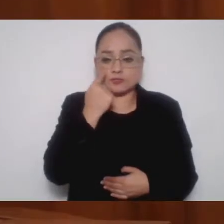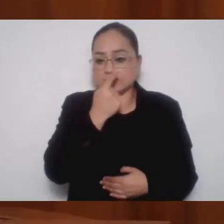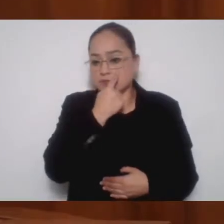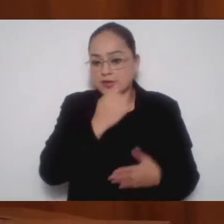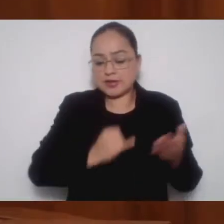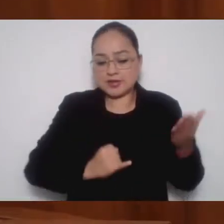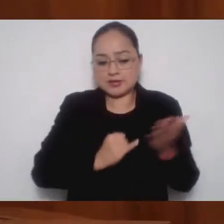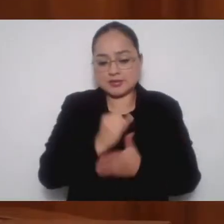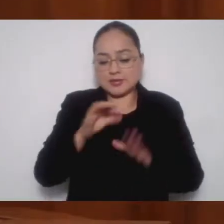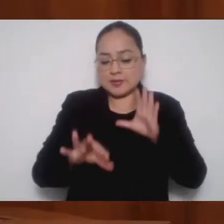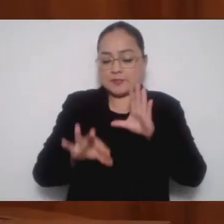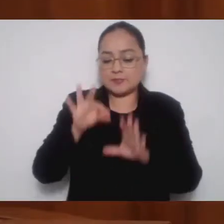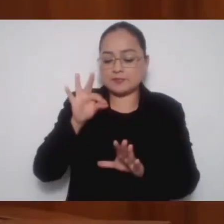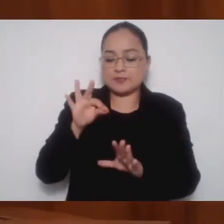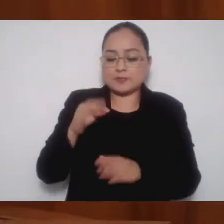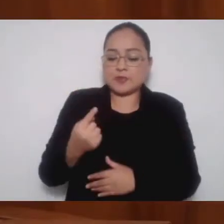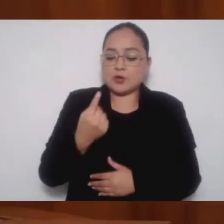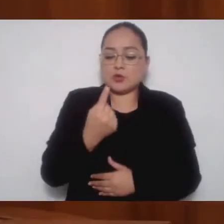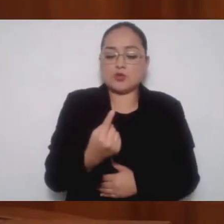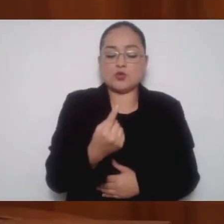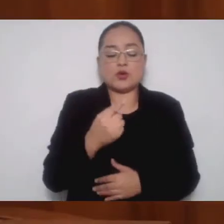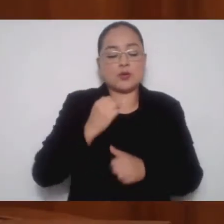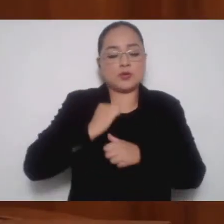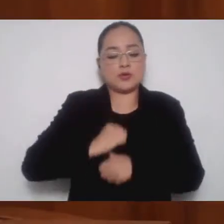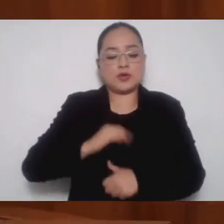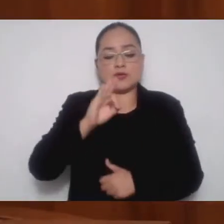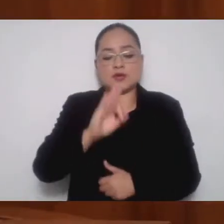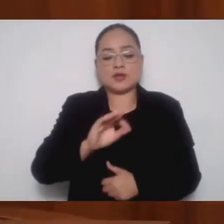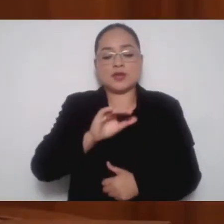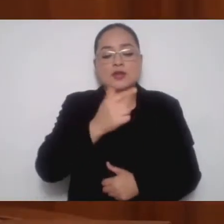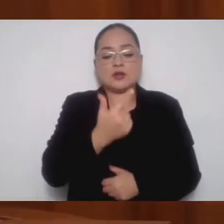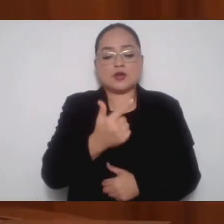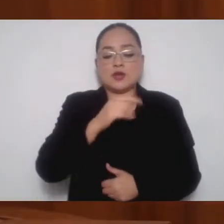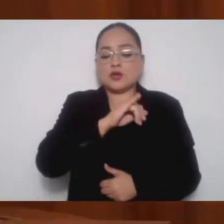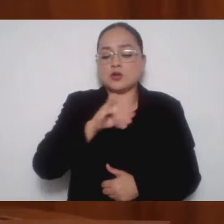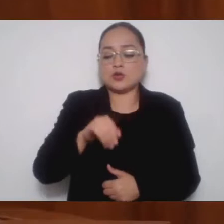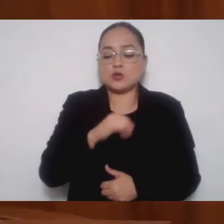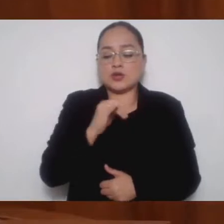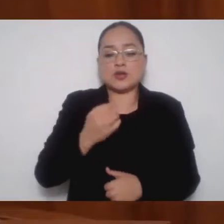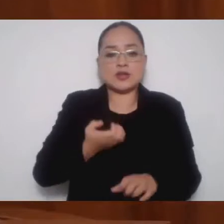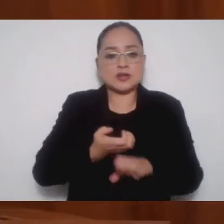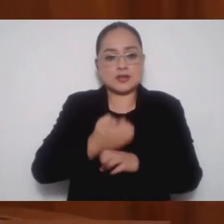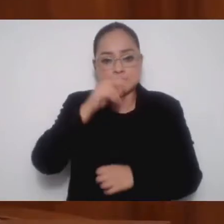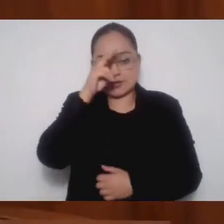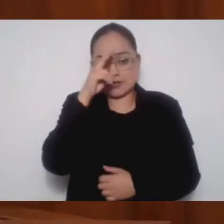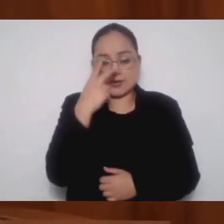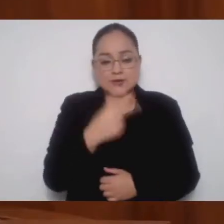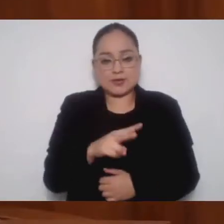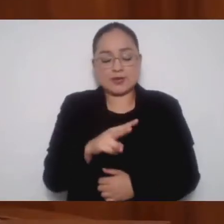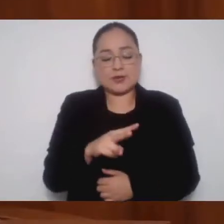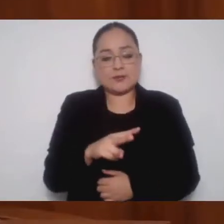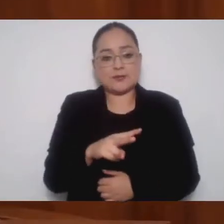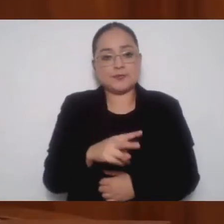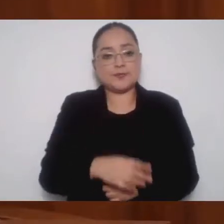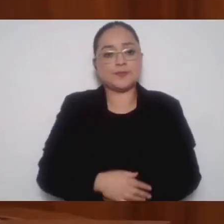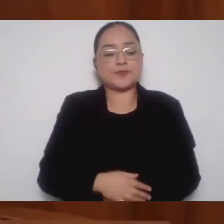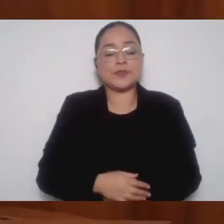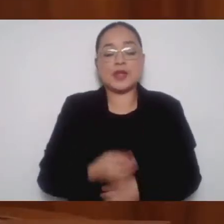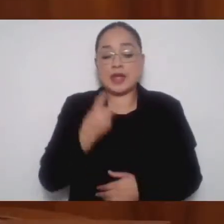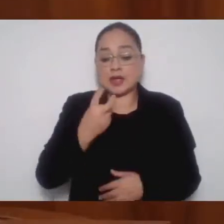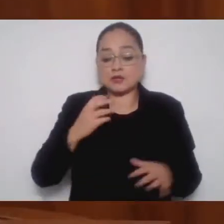soberanía designe al Fiscal General de Justicia del Estado de México, que